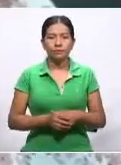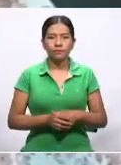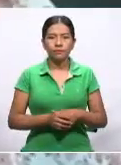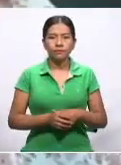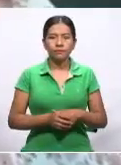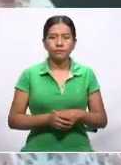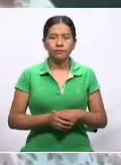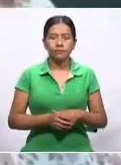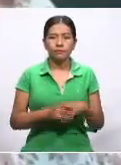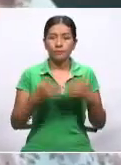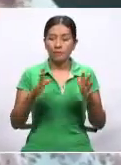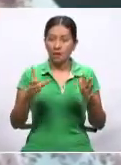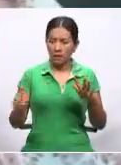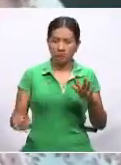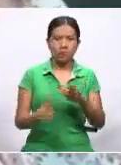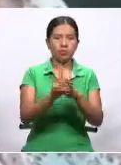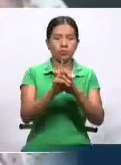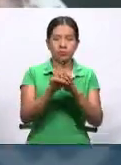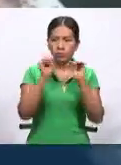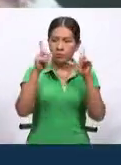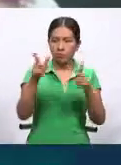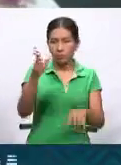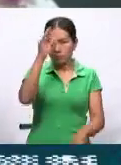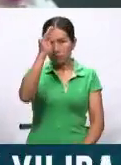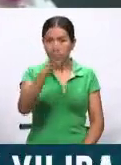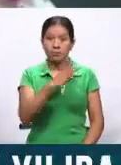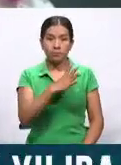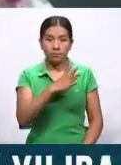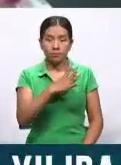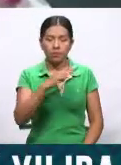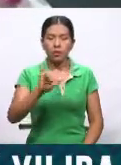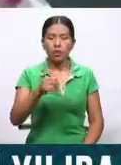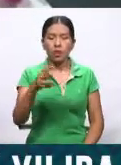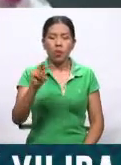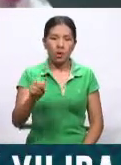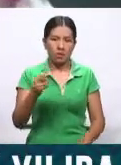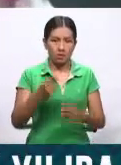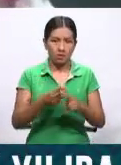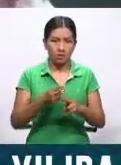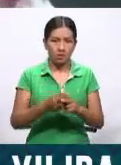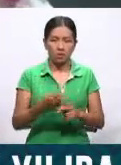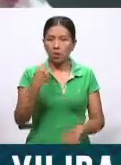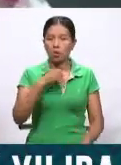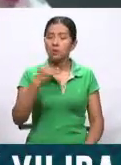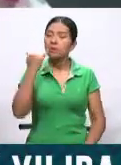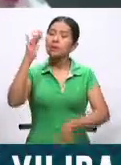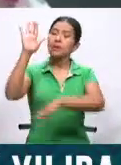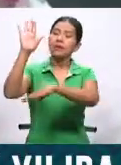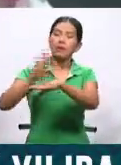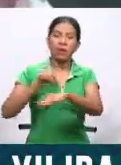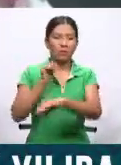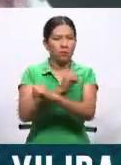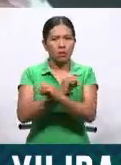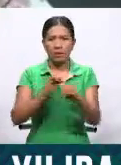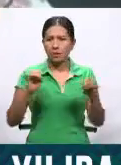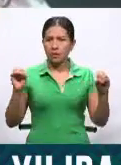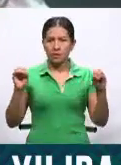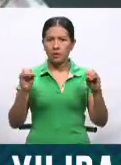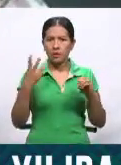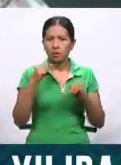Nada aparece este señor, Juan Yujra. Nadie lo había llamado, no se tenía